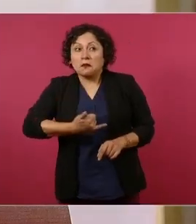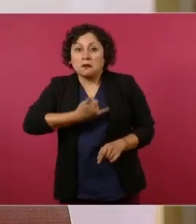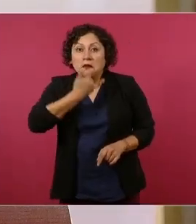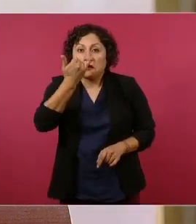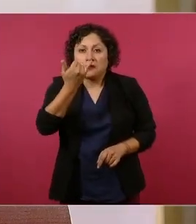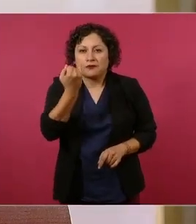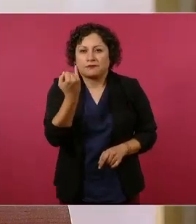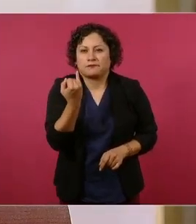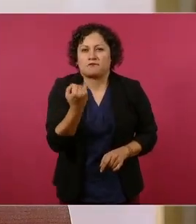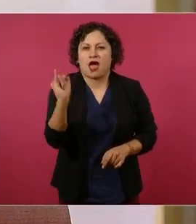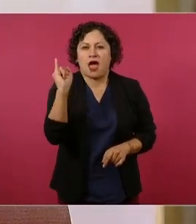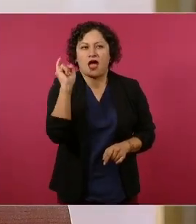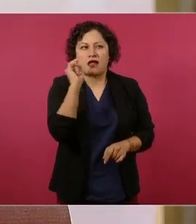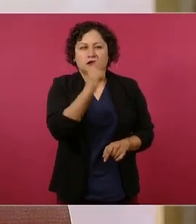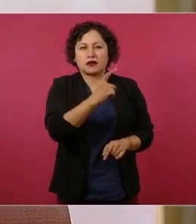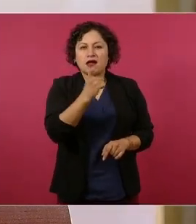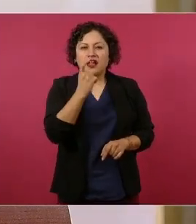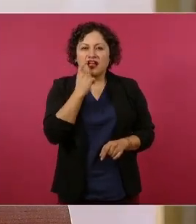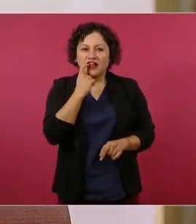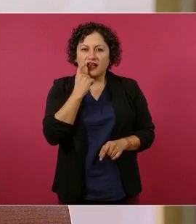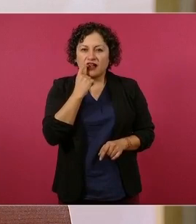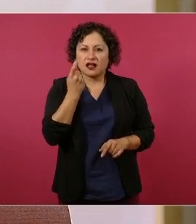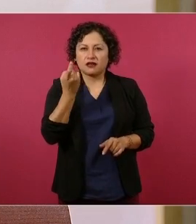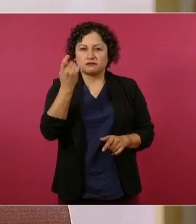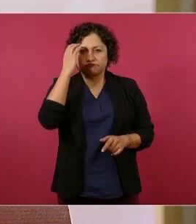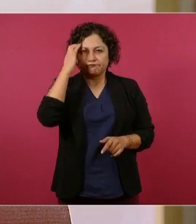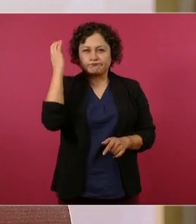querer dar carpetazo.